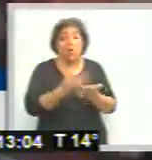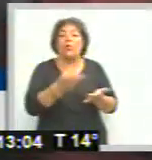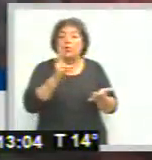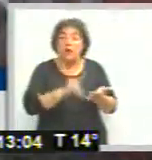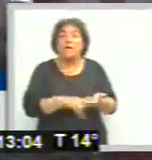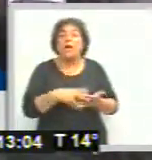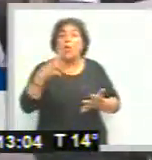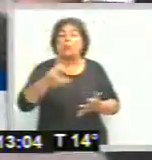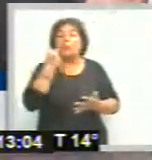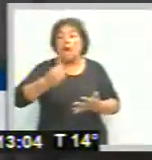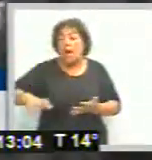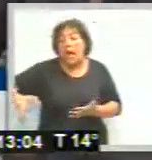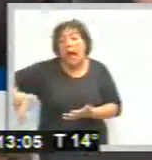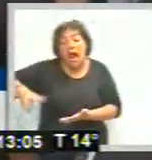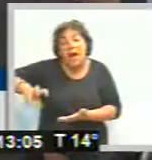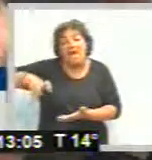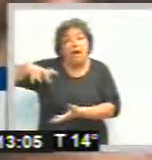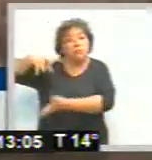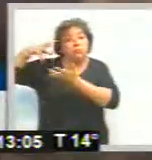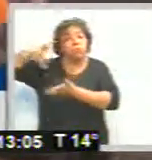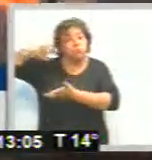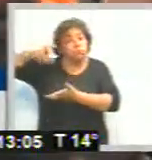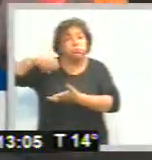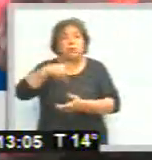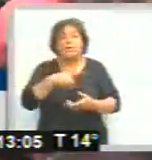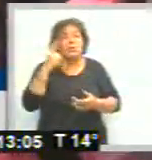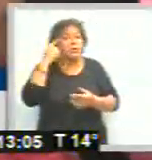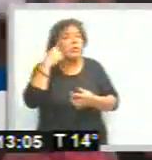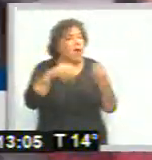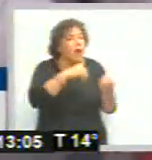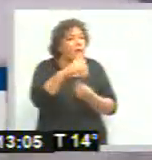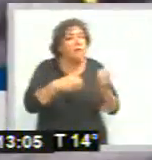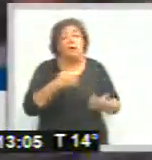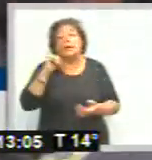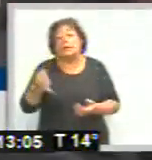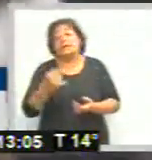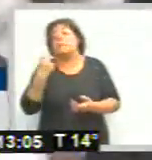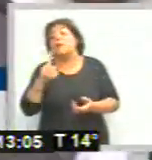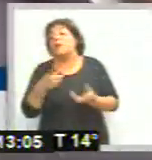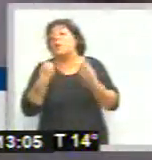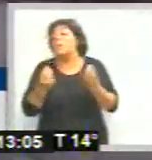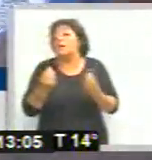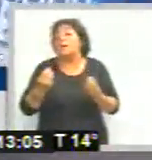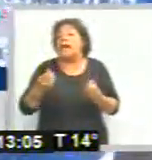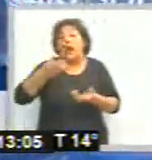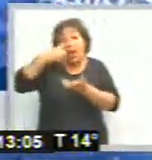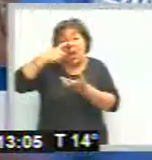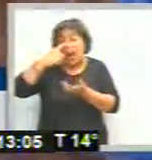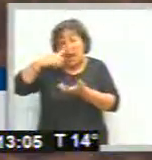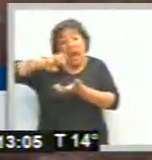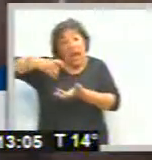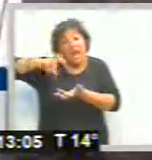garrafas de gas. ¿Esa es una alternativa que se están planteando ustedes en las familias? Sí, pero lo que pasa es que la garrafa social también cuesta